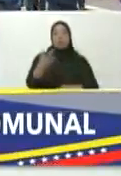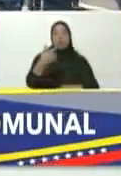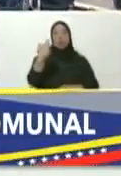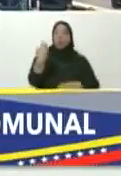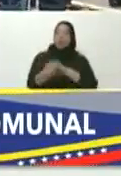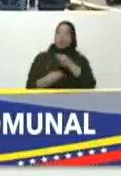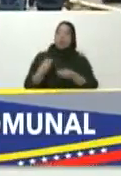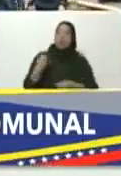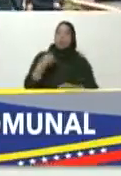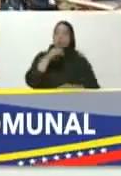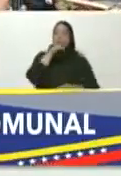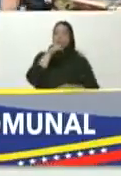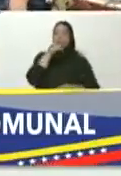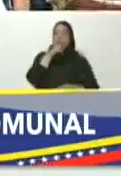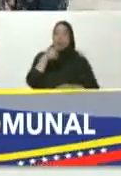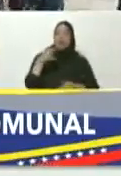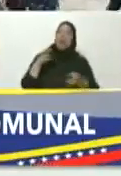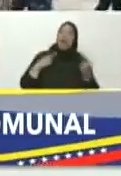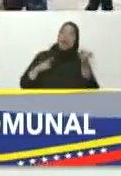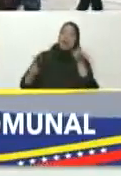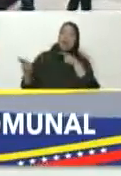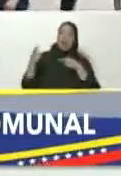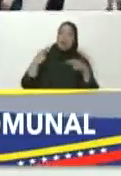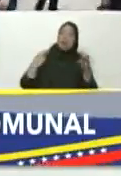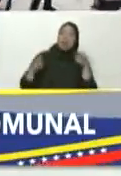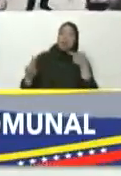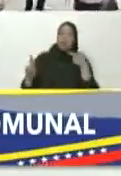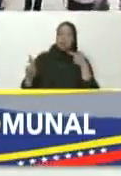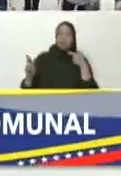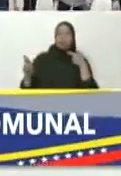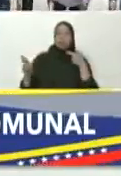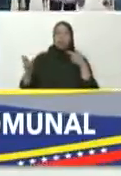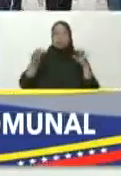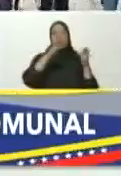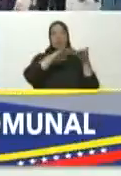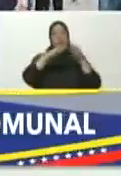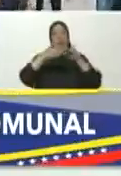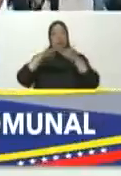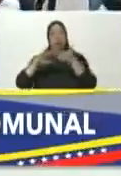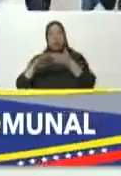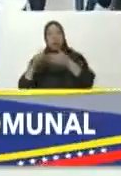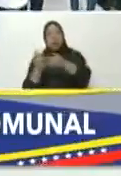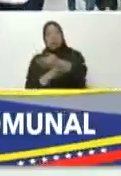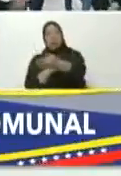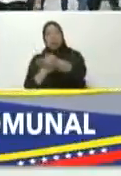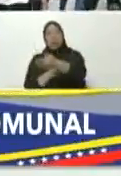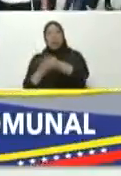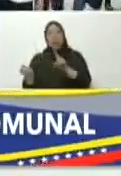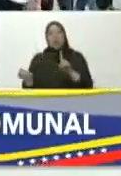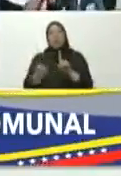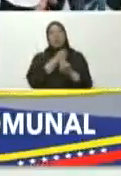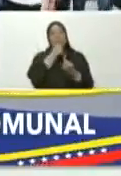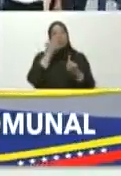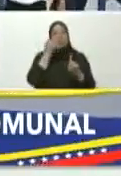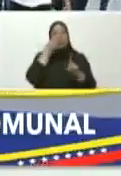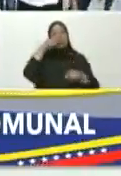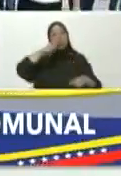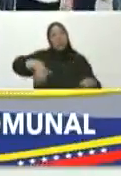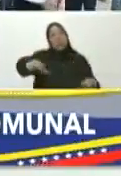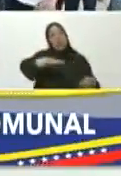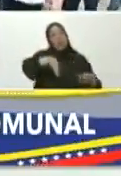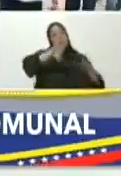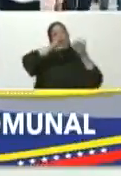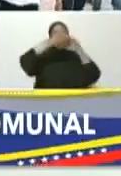escalera, en las relaciones de solidaridad, de cooperación, de hermandad, de lucha, de resistencia de la